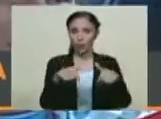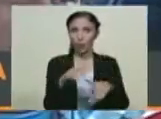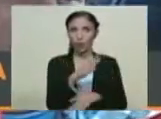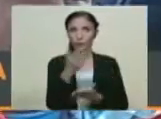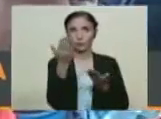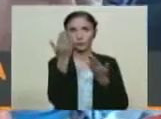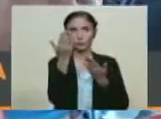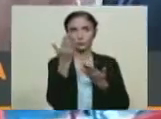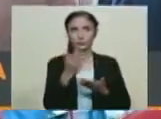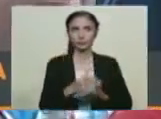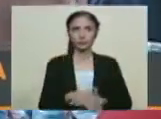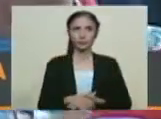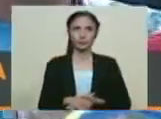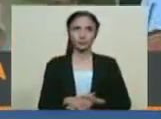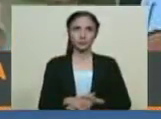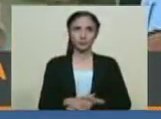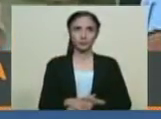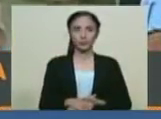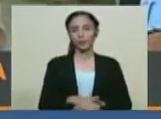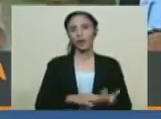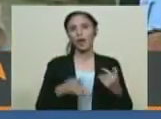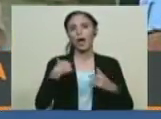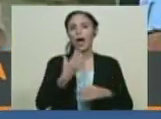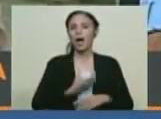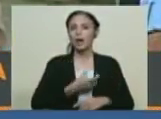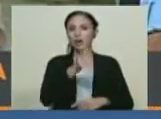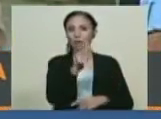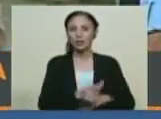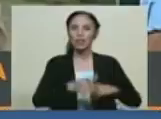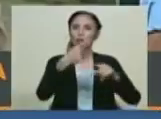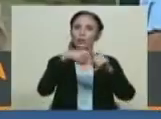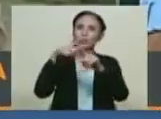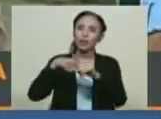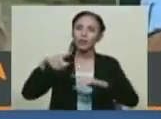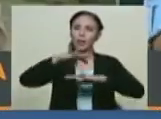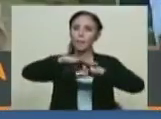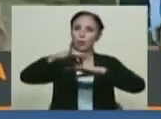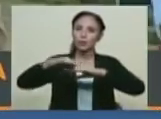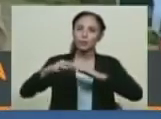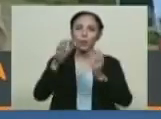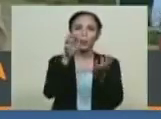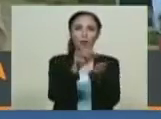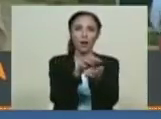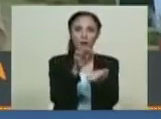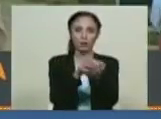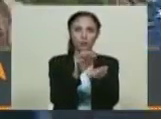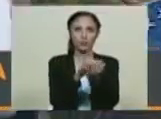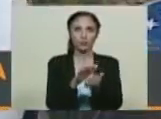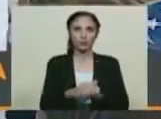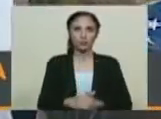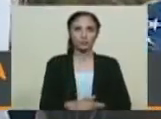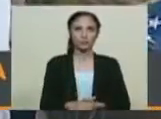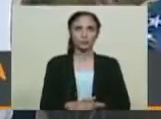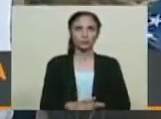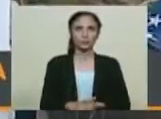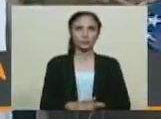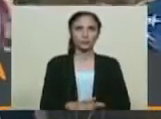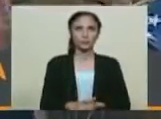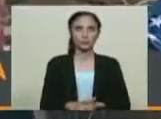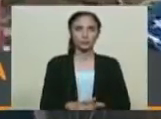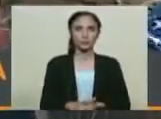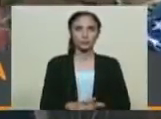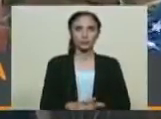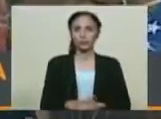Maricela, municipio Díaz. A Karina Aguilera, del municipio Marcano. Puro chamo,